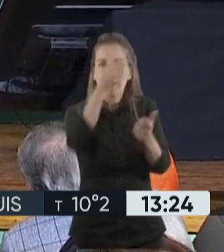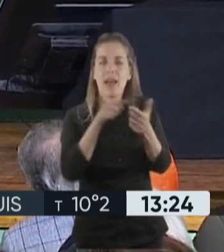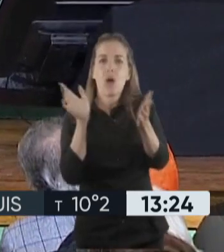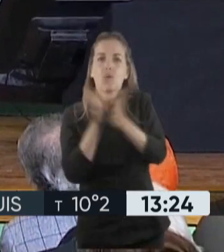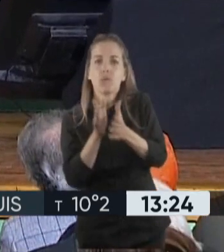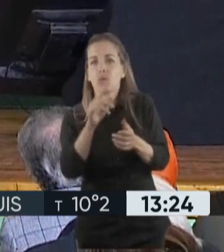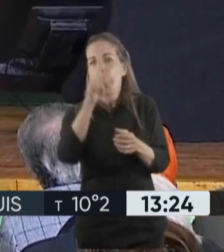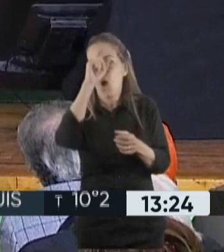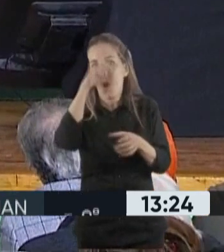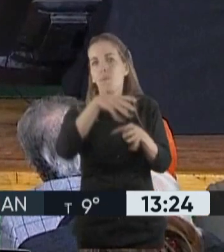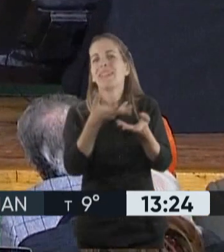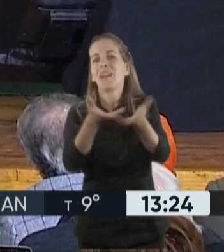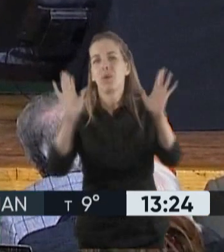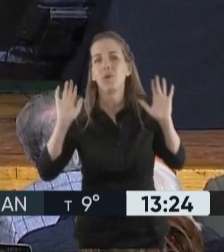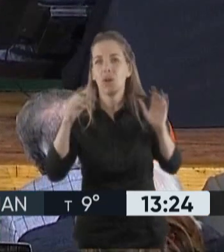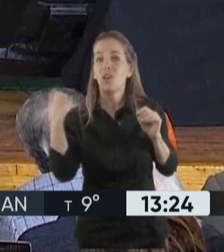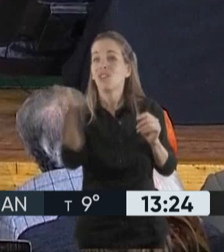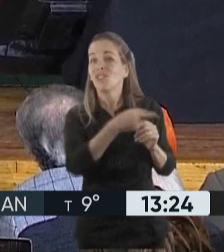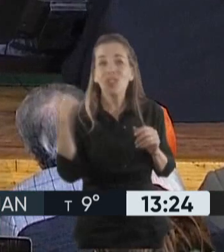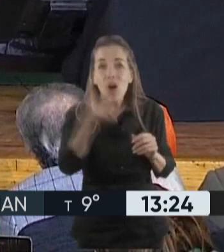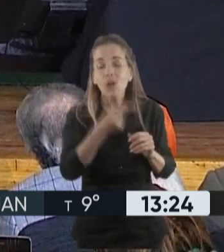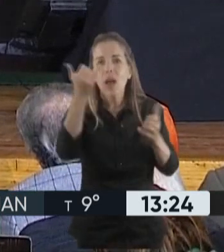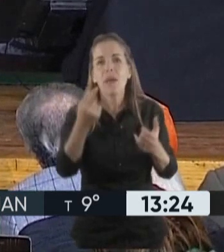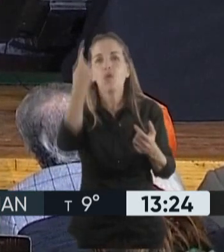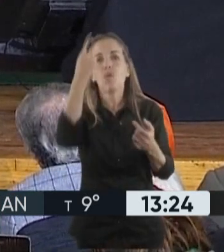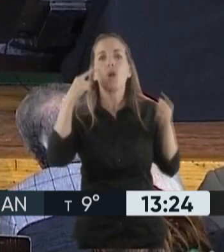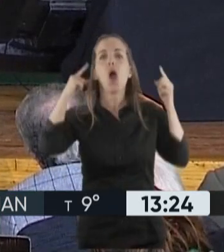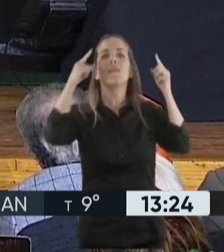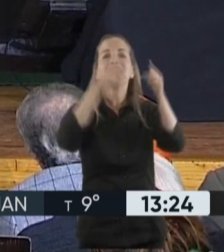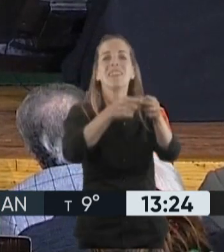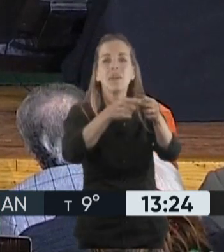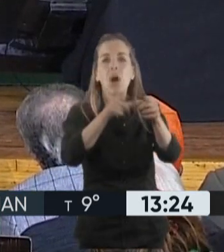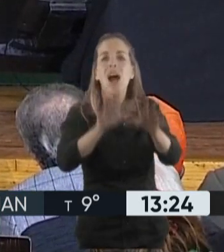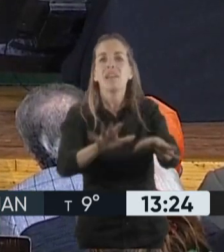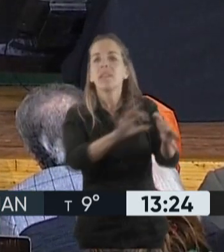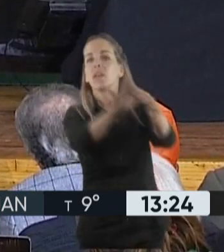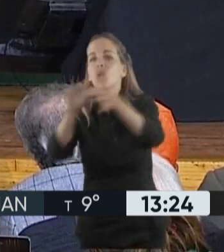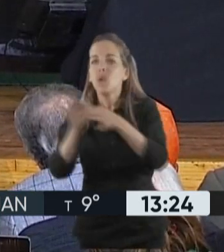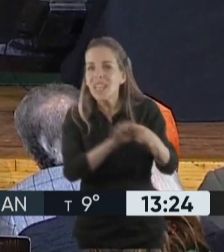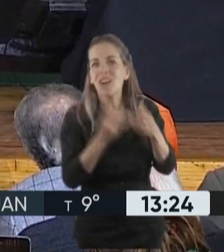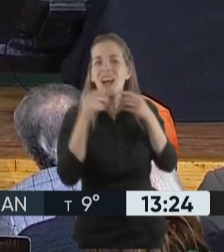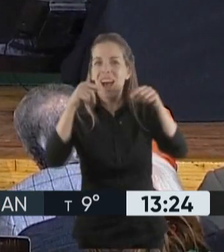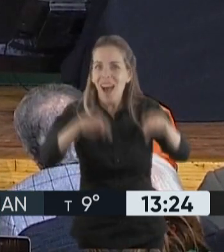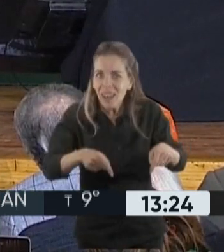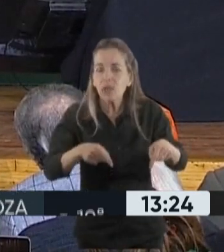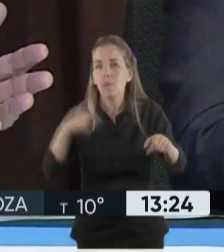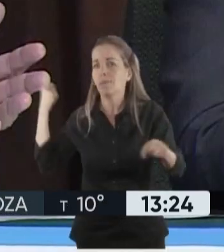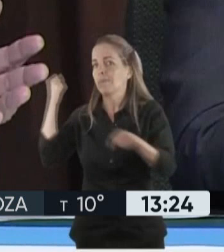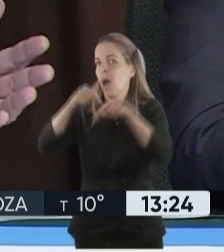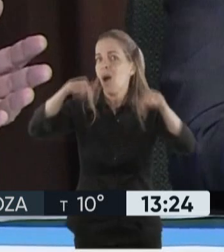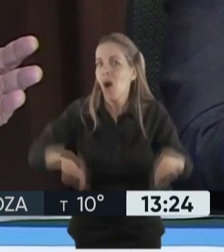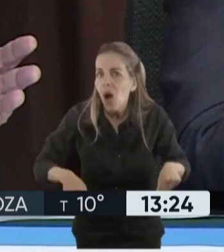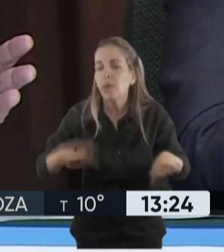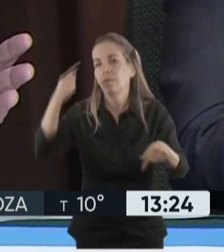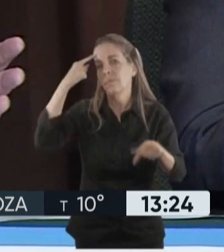Fuimos todos los que detrás de un objetivo pudimos lograr que hoy estemos en el cuadro de los